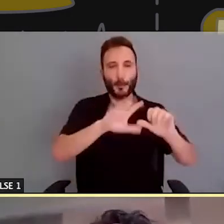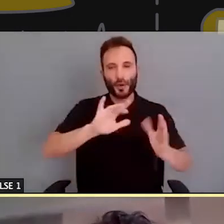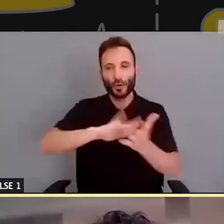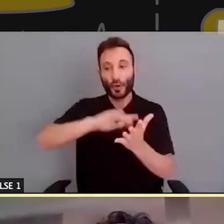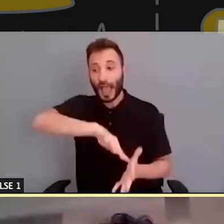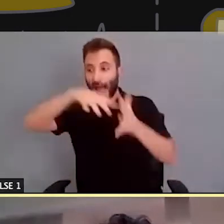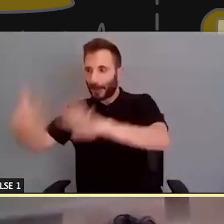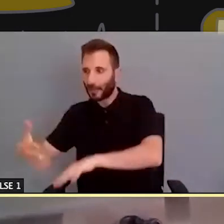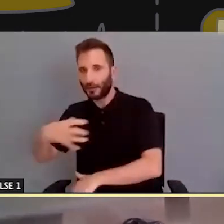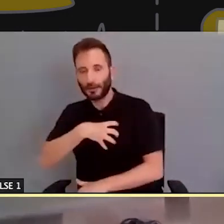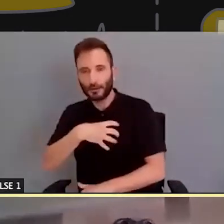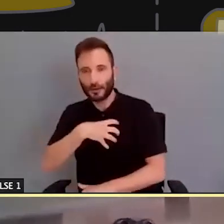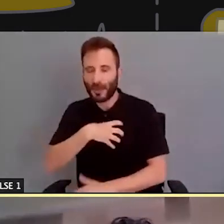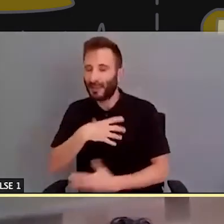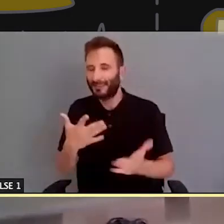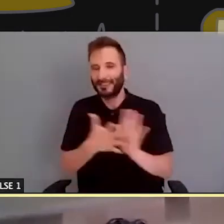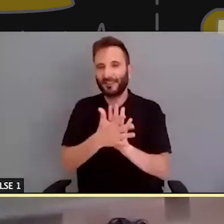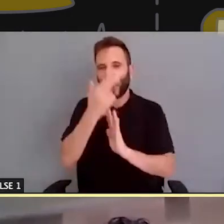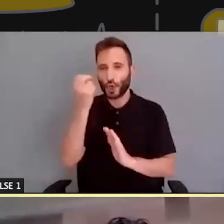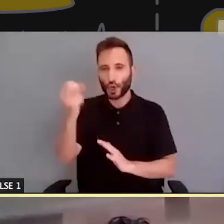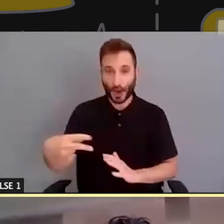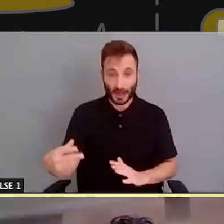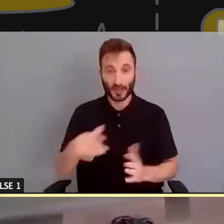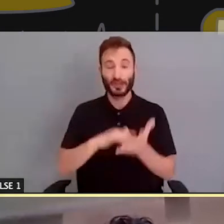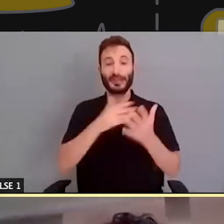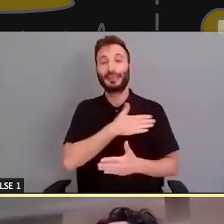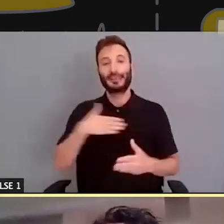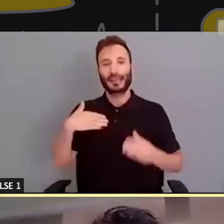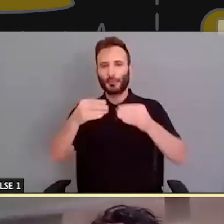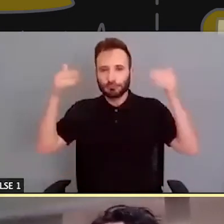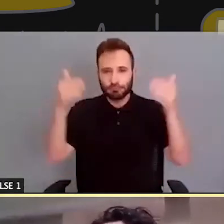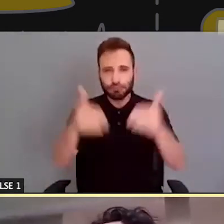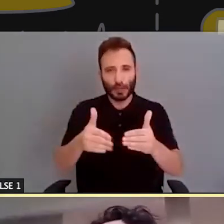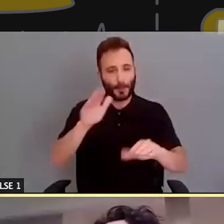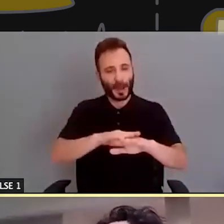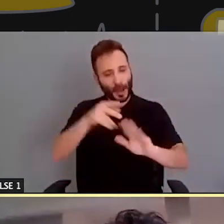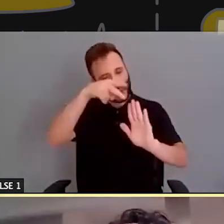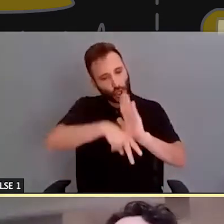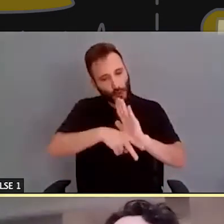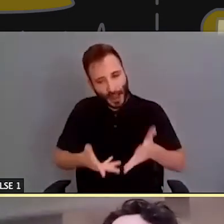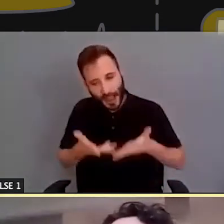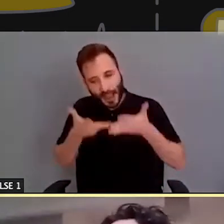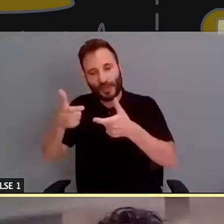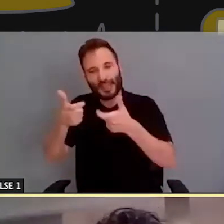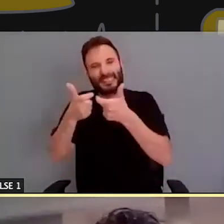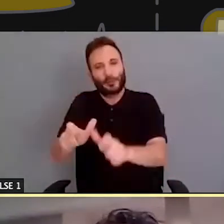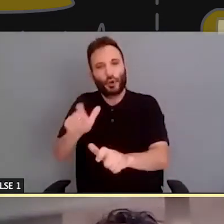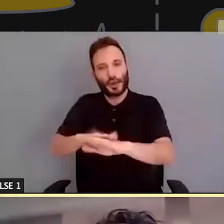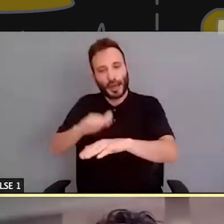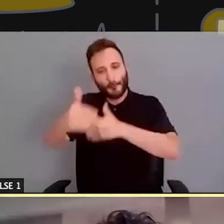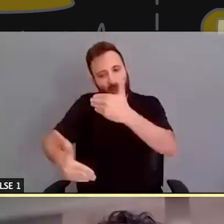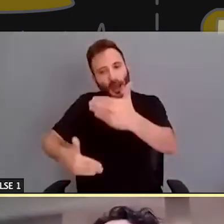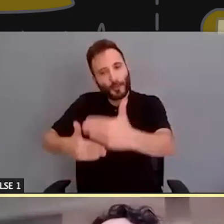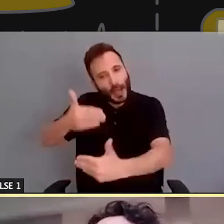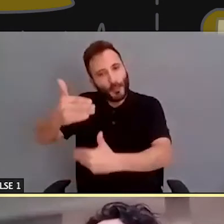aplicar, o algo donde realmente, bueno, pues sea un primer paso que ayude al sector a meterse, digamos,